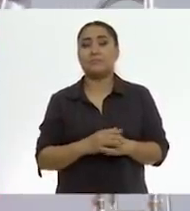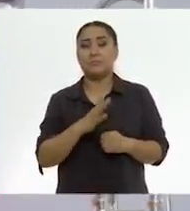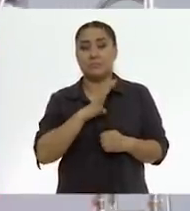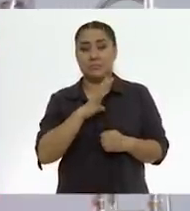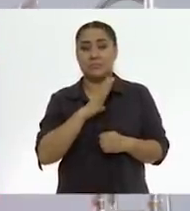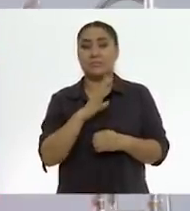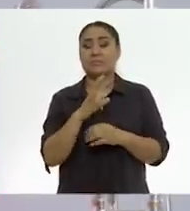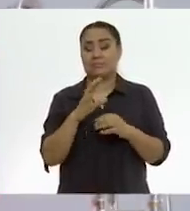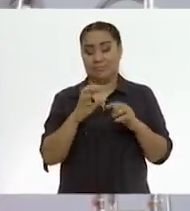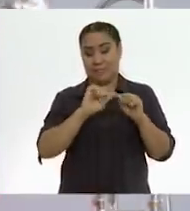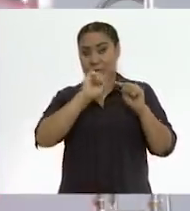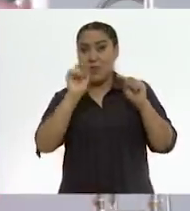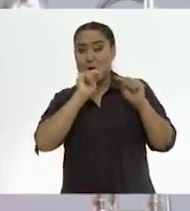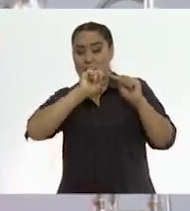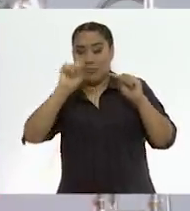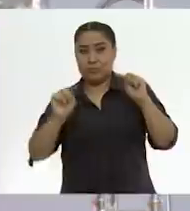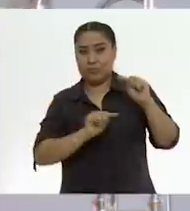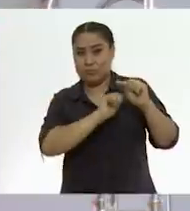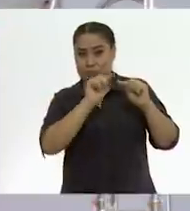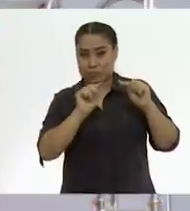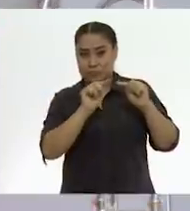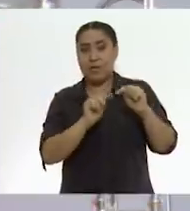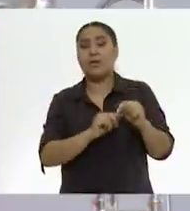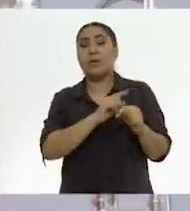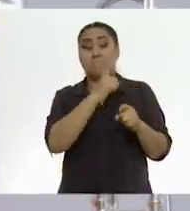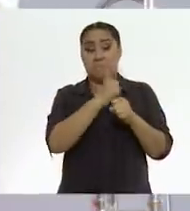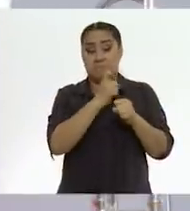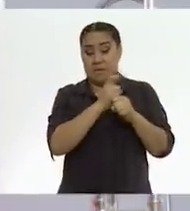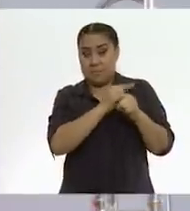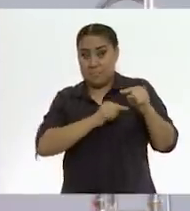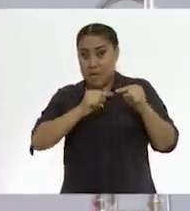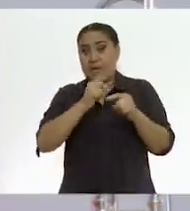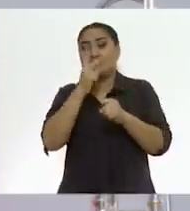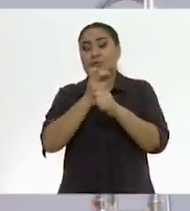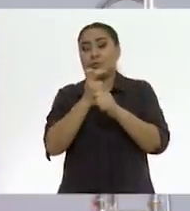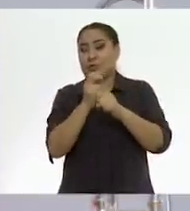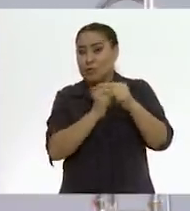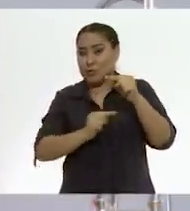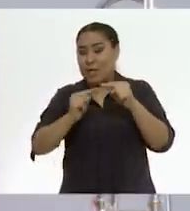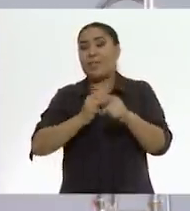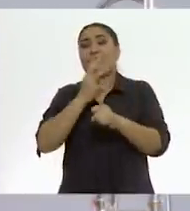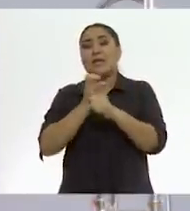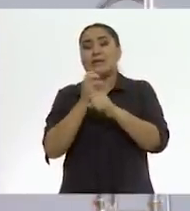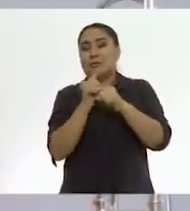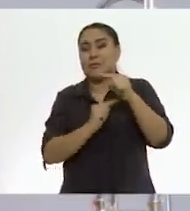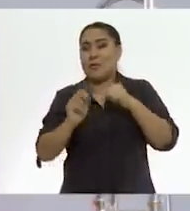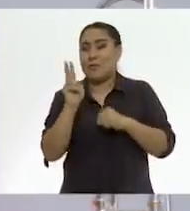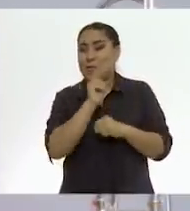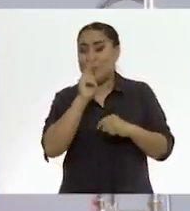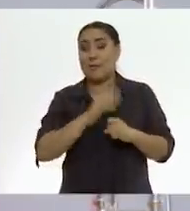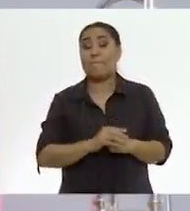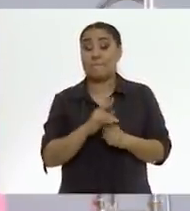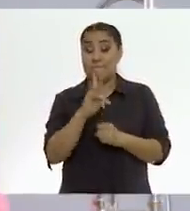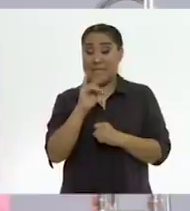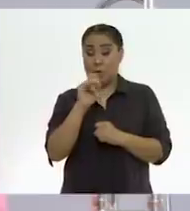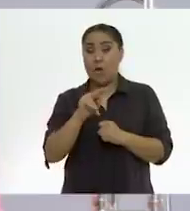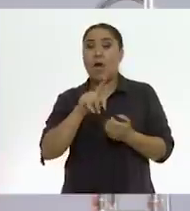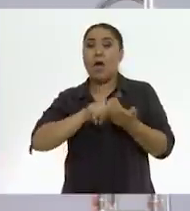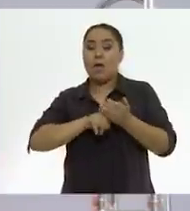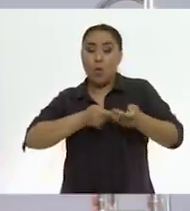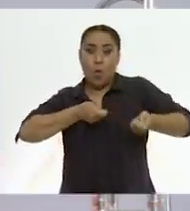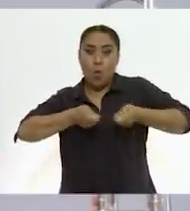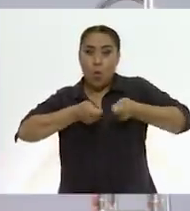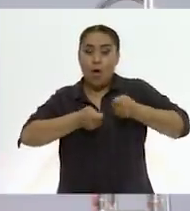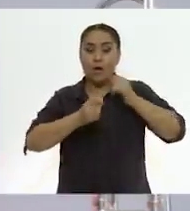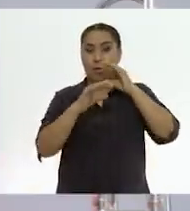bomba general, la bomba del primer pistón, segundo pistón, tercer pistón. Los pistones dirigen el aire por diferentes